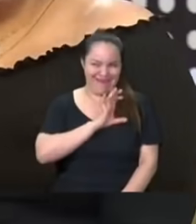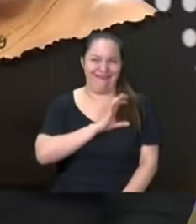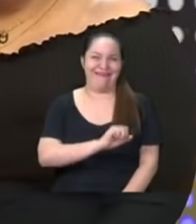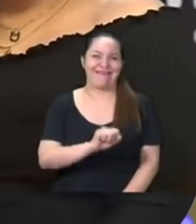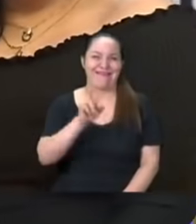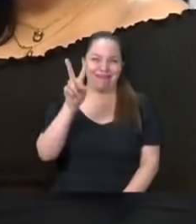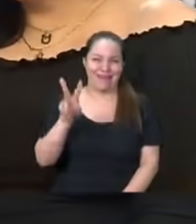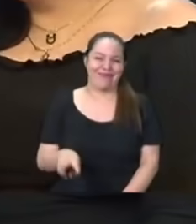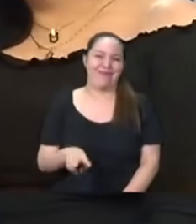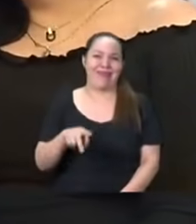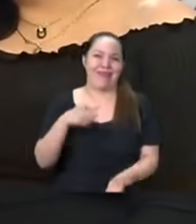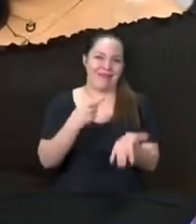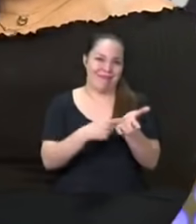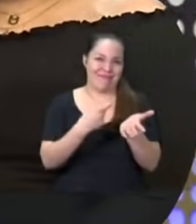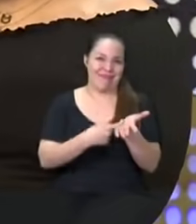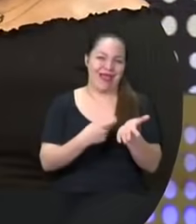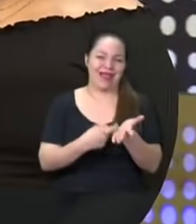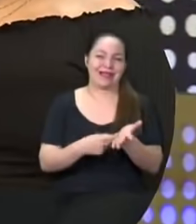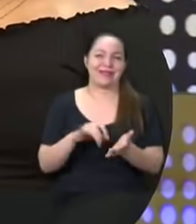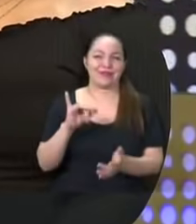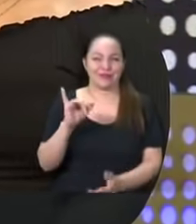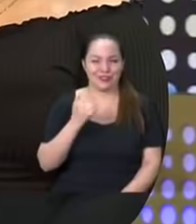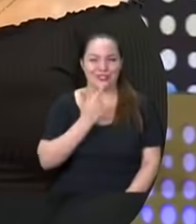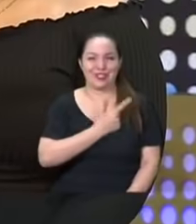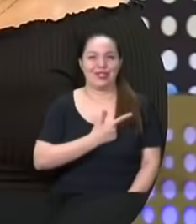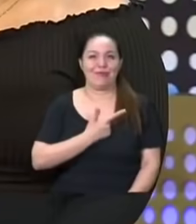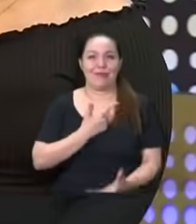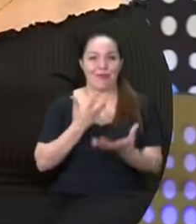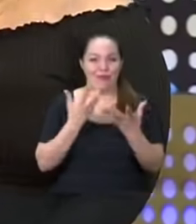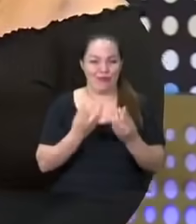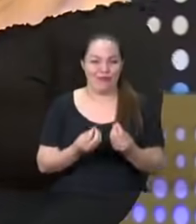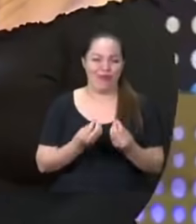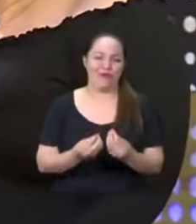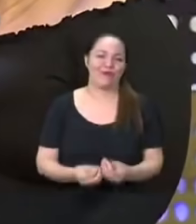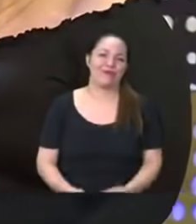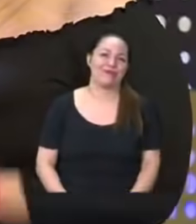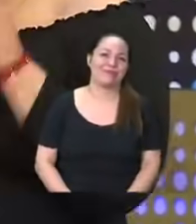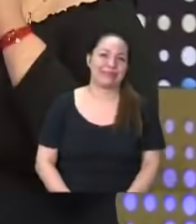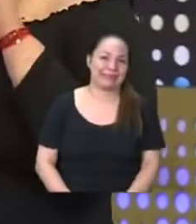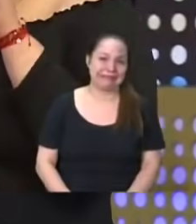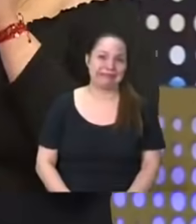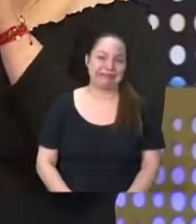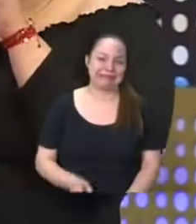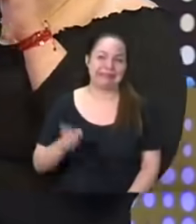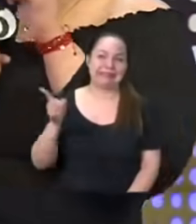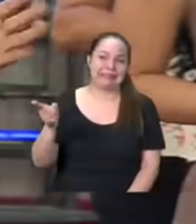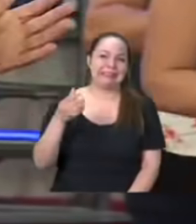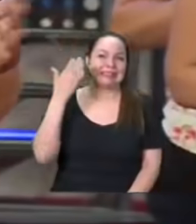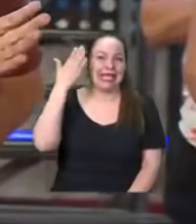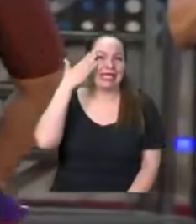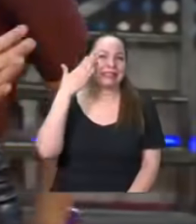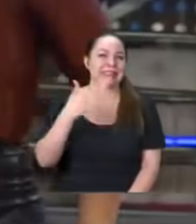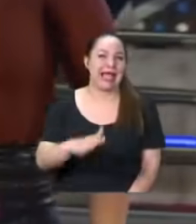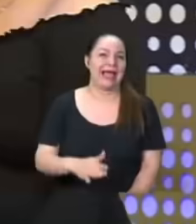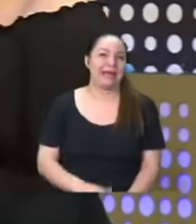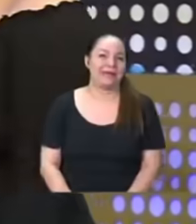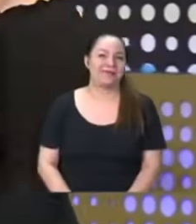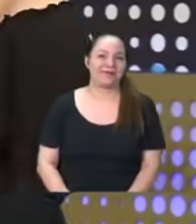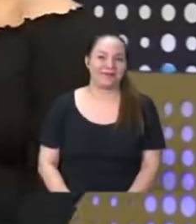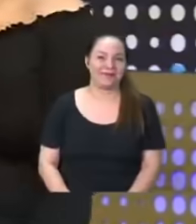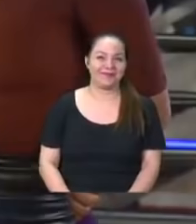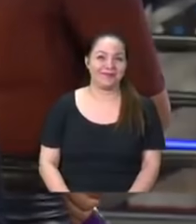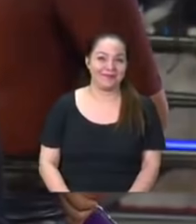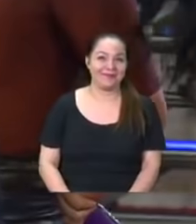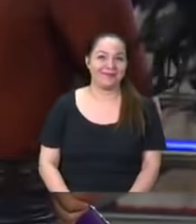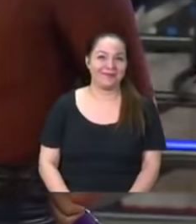los aguachiles, señor, me gustan, por abajo. Me gustan los frijoles puercos, ella sabe. Dele, muy bien.